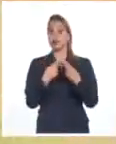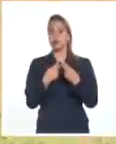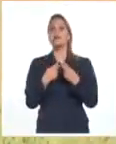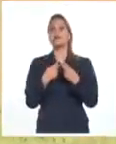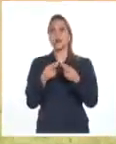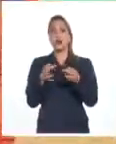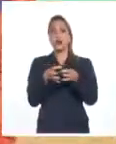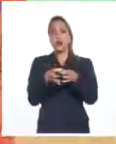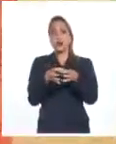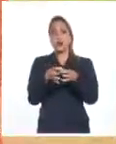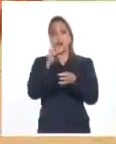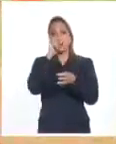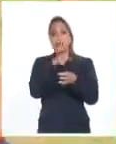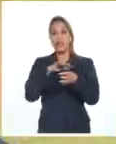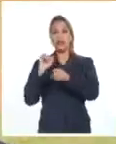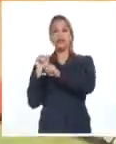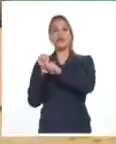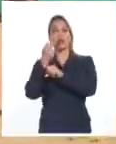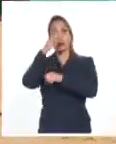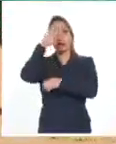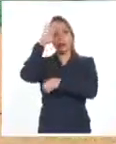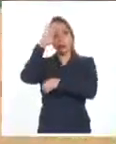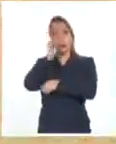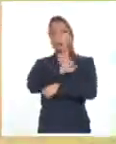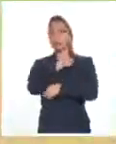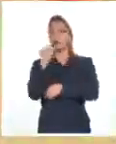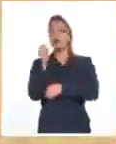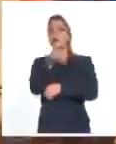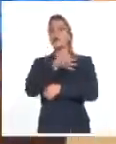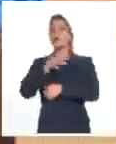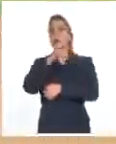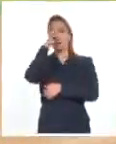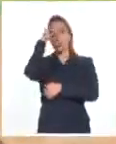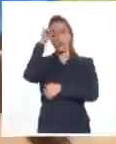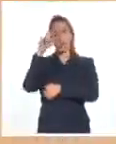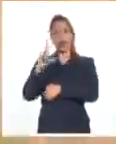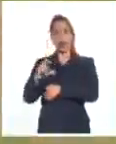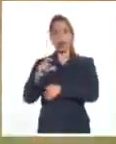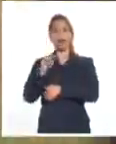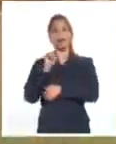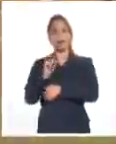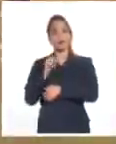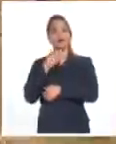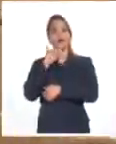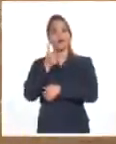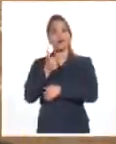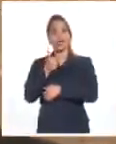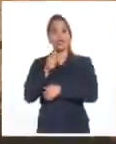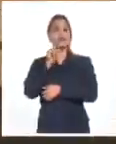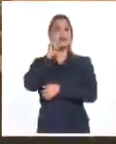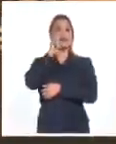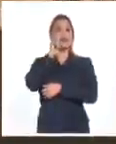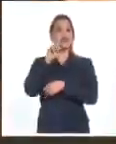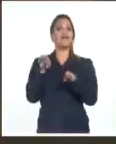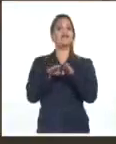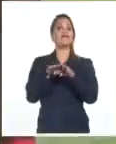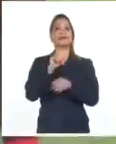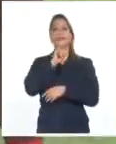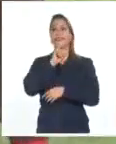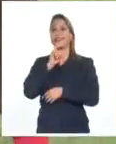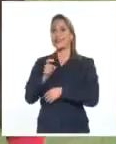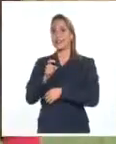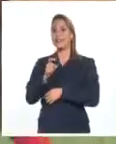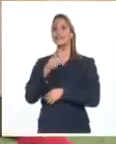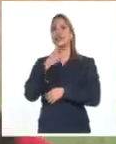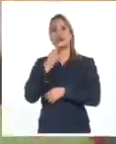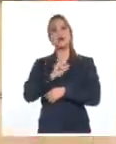Cuba con el triunfo muy merecido del municipio de Santa Clara, que en una final muy reñida y de mucho colorido